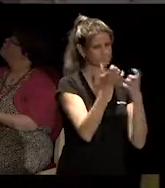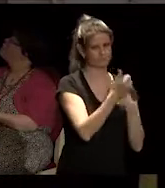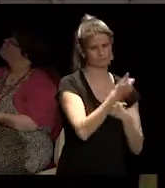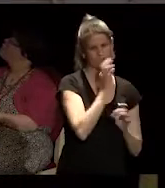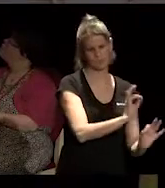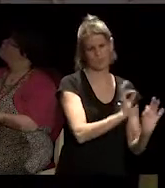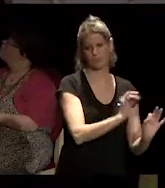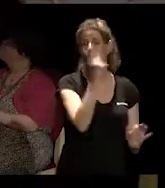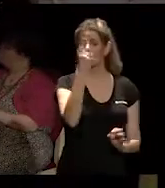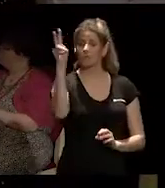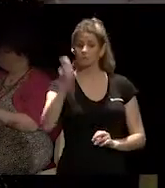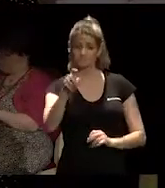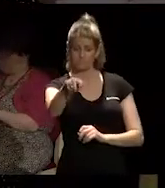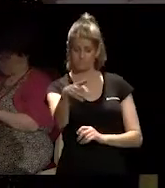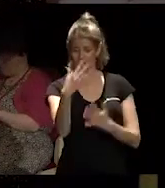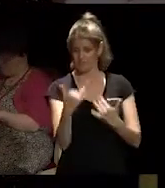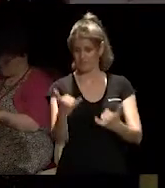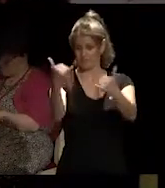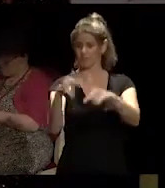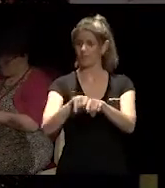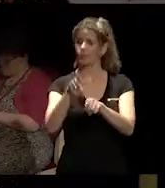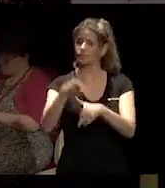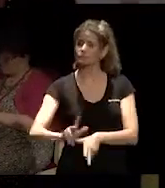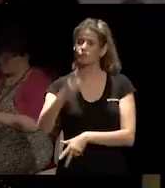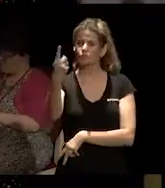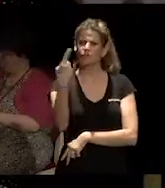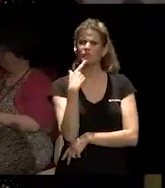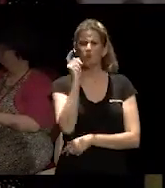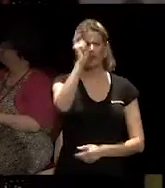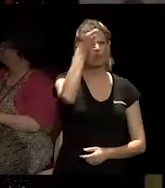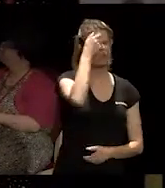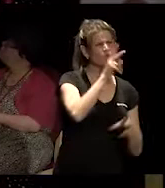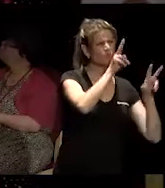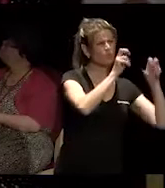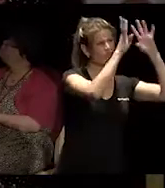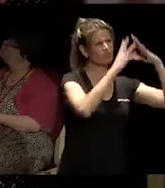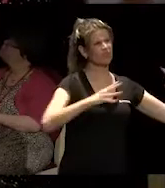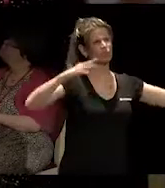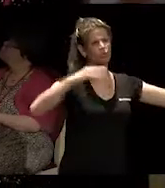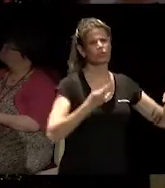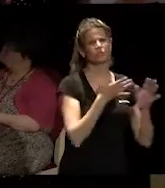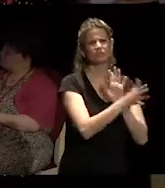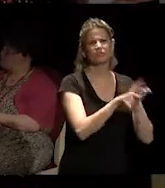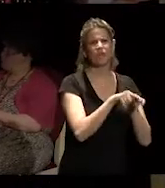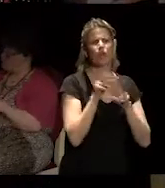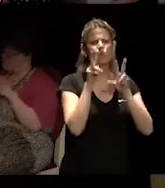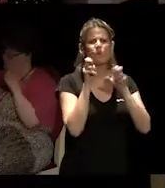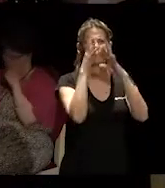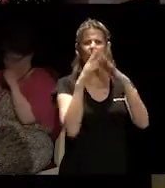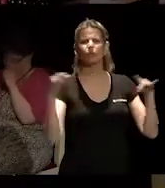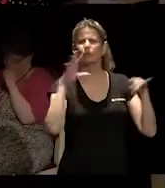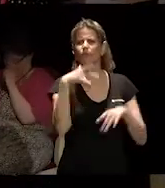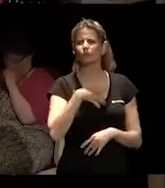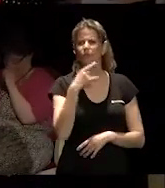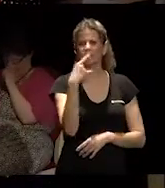hizo reflexionar sobre, muchas veces utilizamos el concepto de nuevo circo, nos hizo reflexionar si realmente podíamos estar hablando de nuevo circo cuando